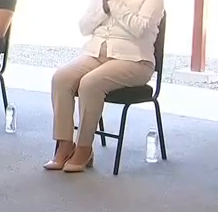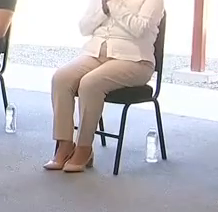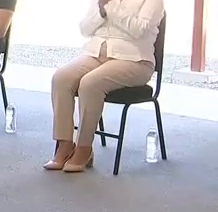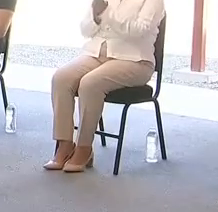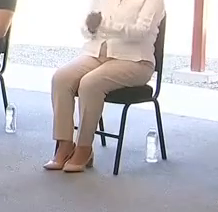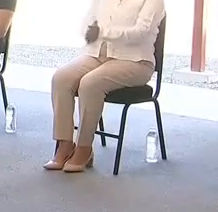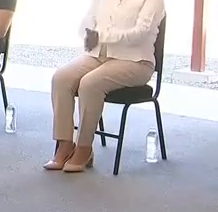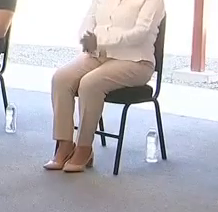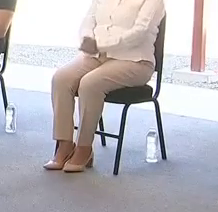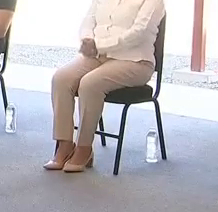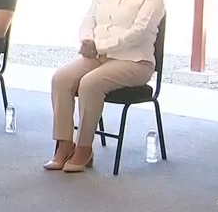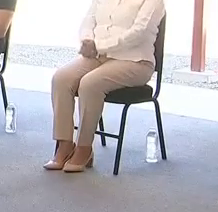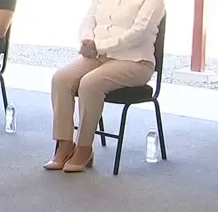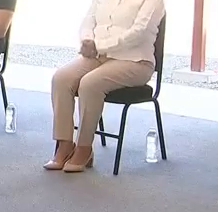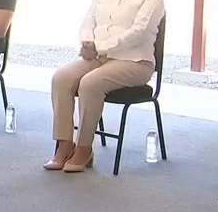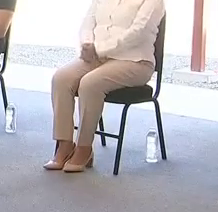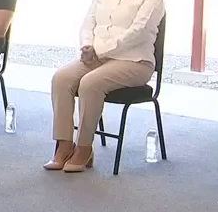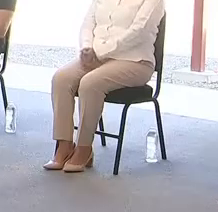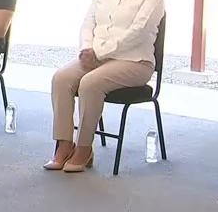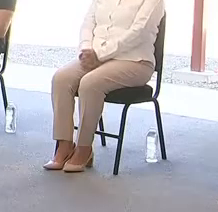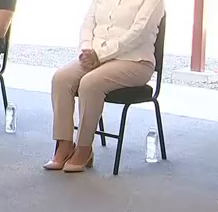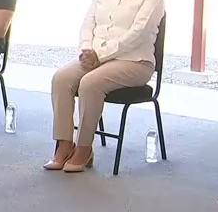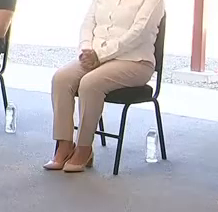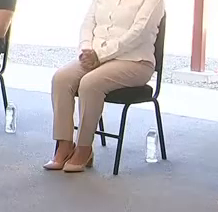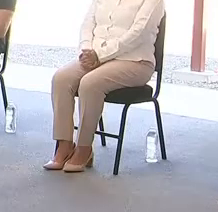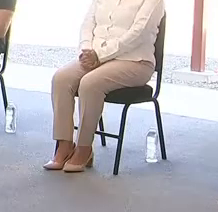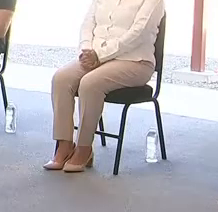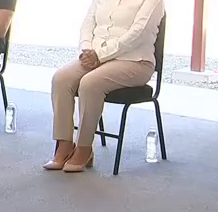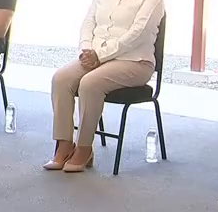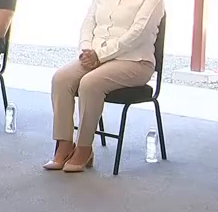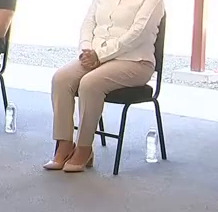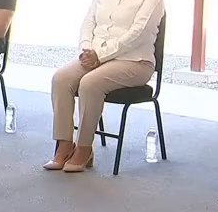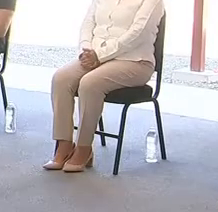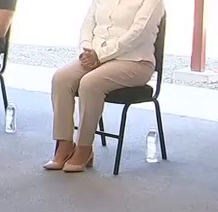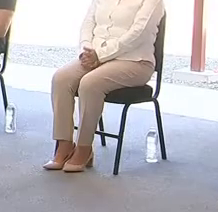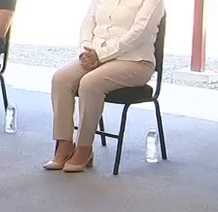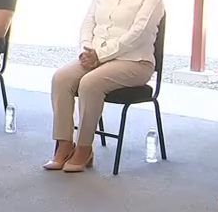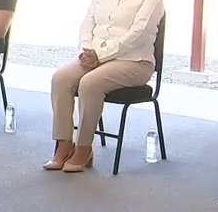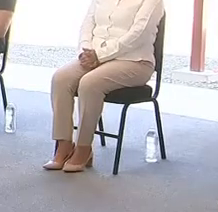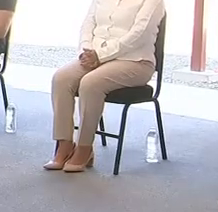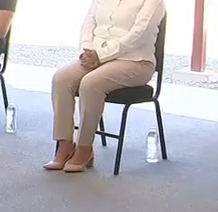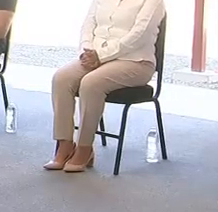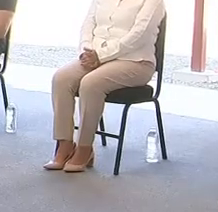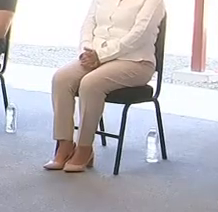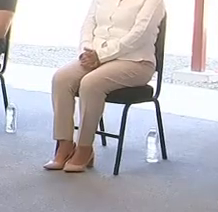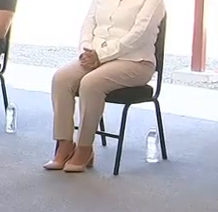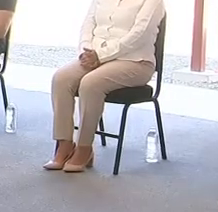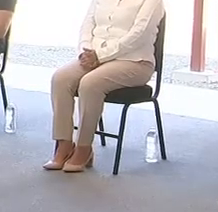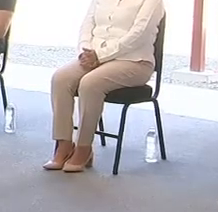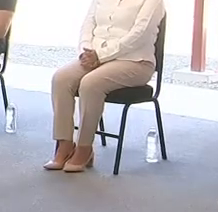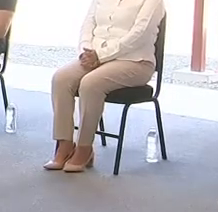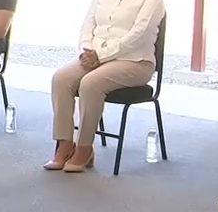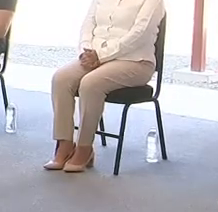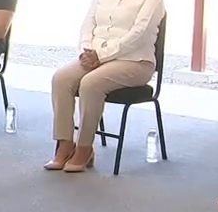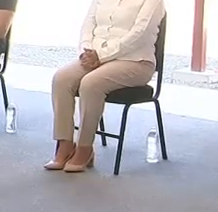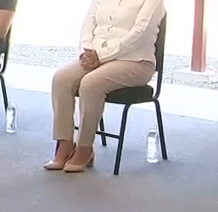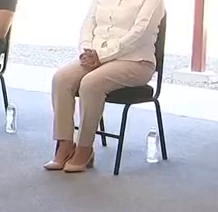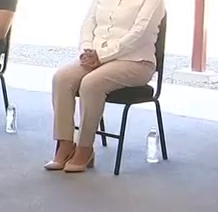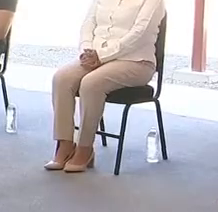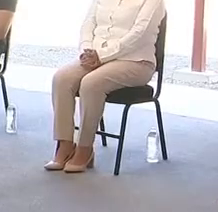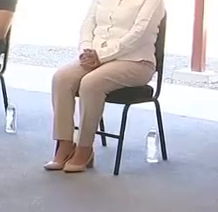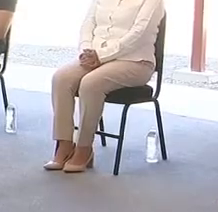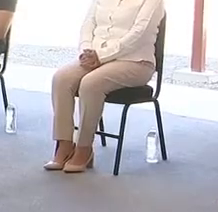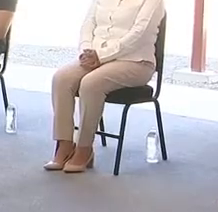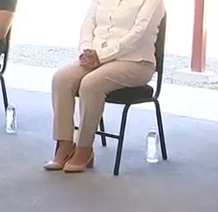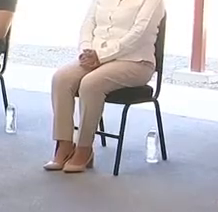A ver. Yo cuando vengo a la Mixteca me siento como en mi casa. Me siento como en mi